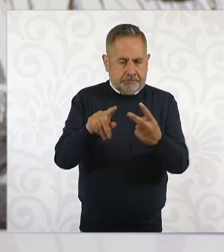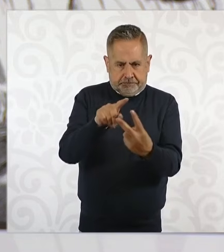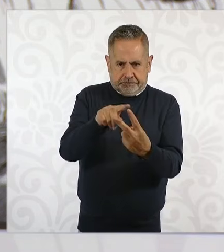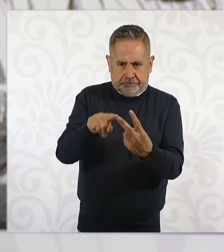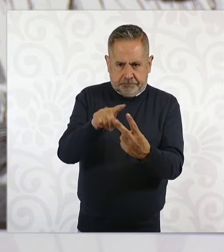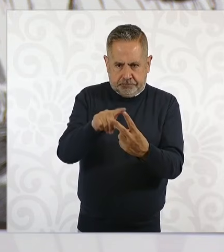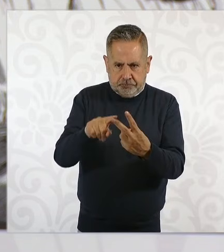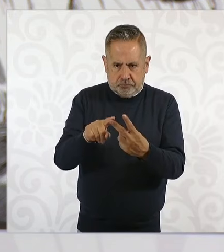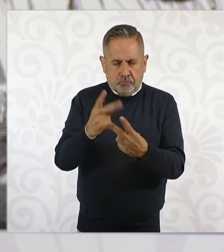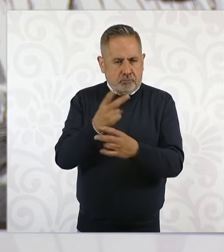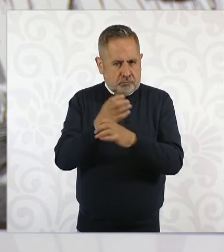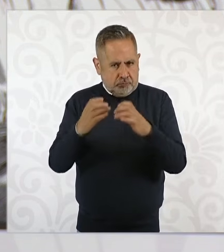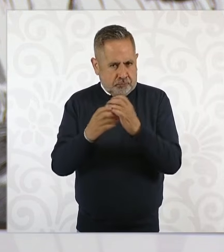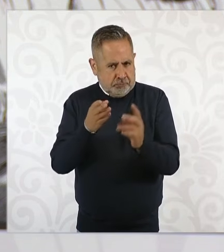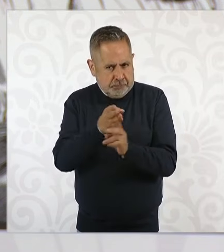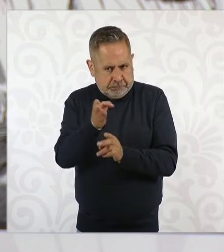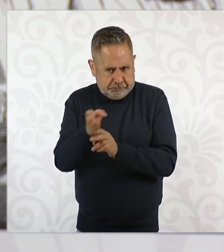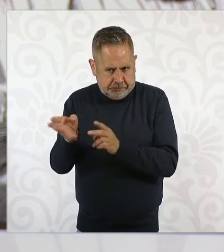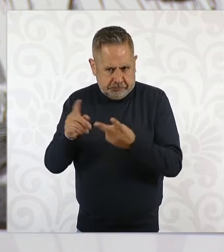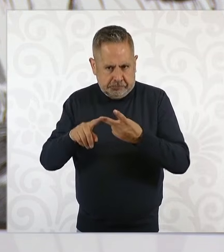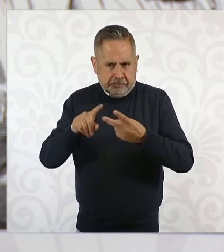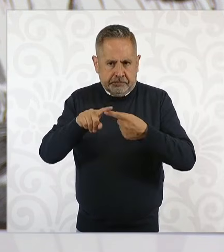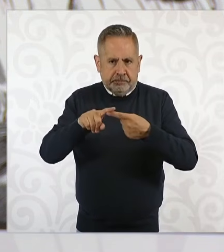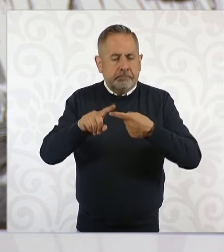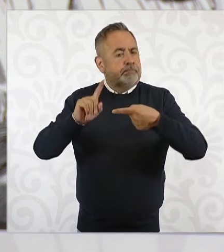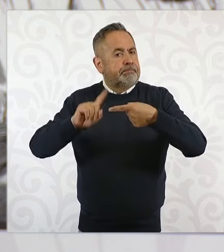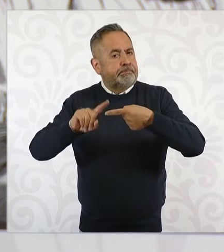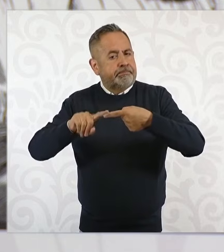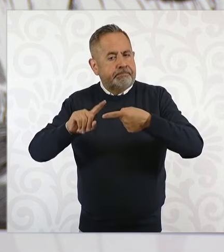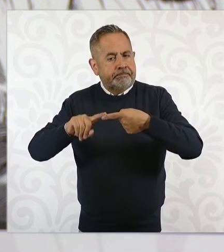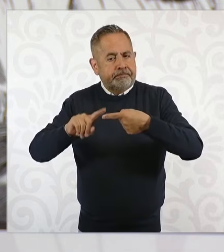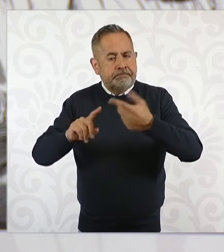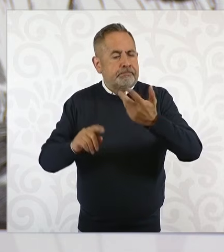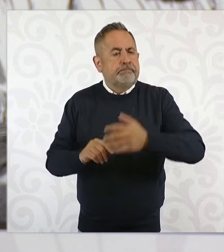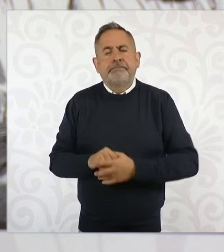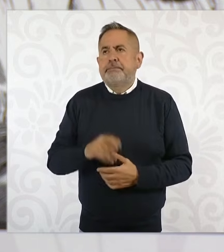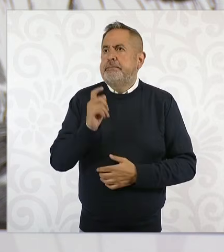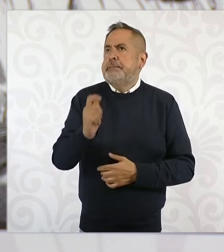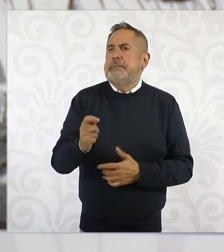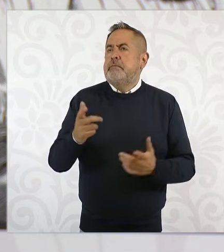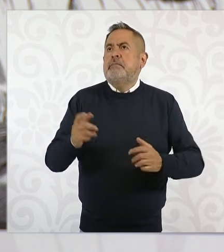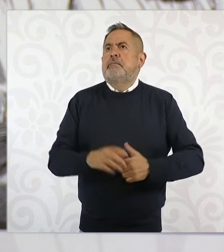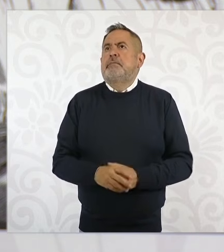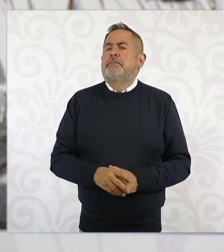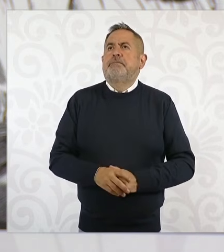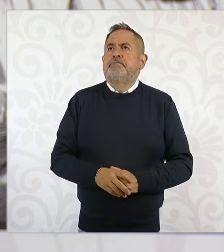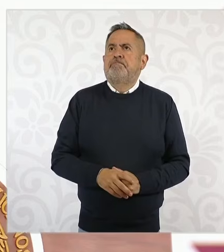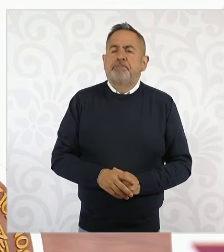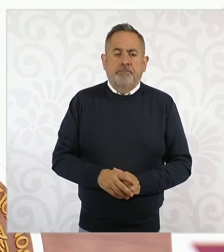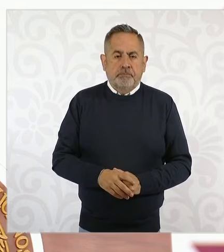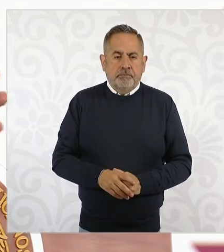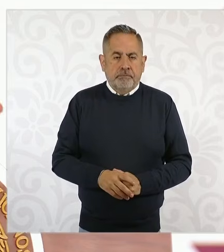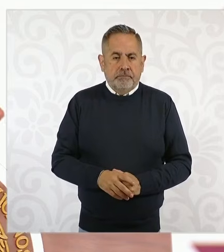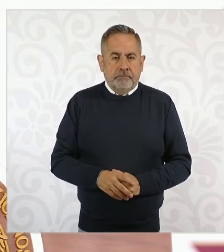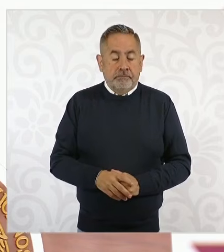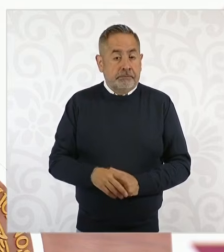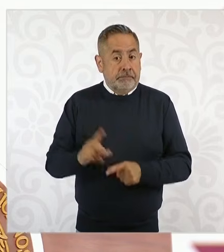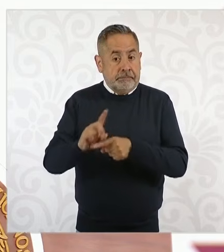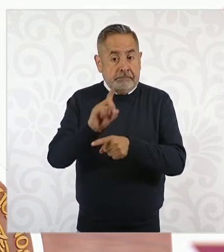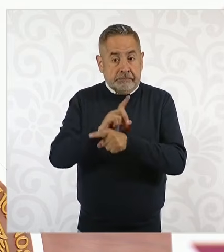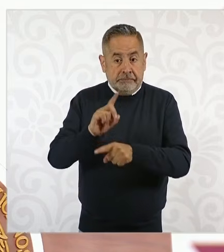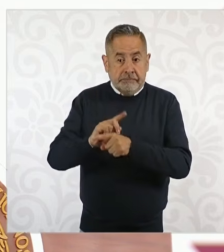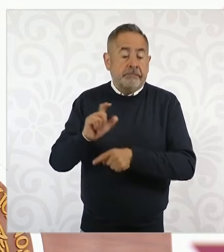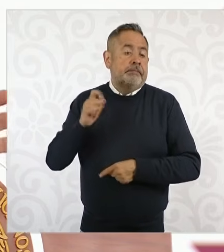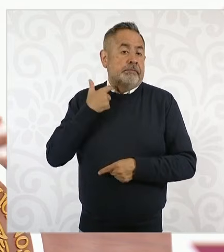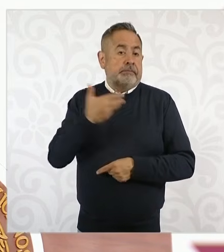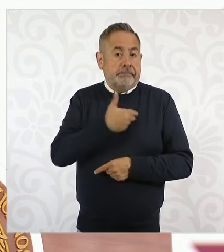maneras, dos formas. La primera es que desde el sexenio pasado se